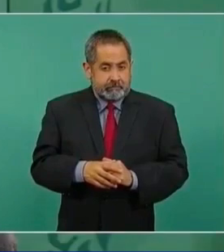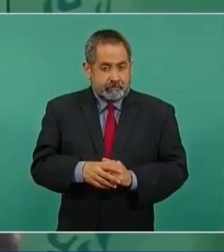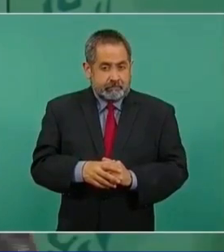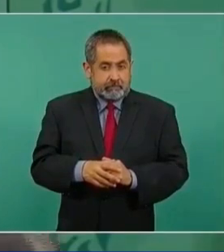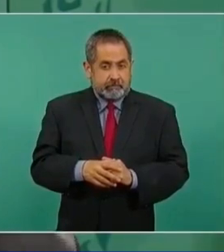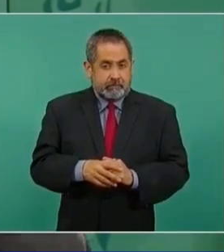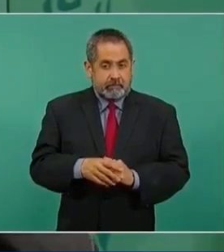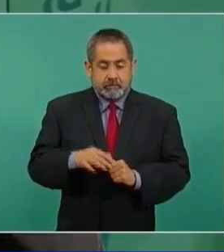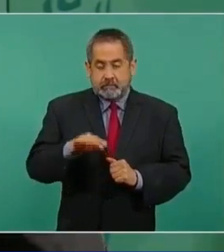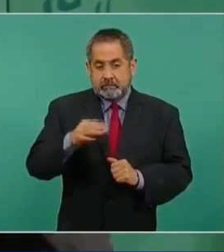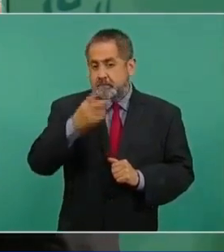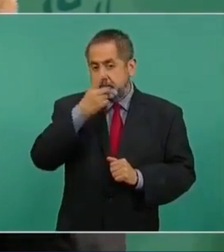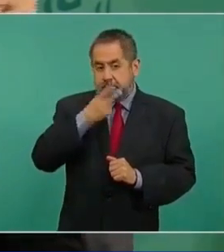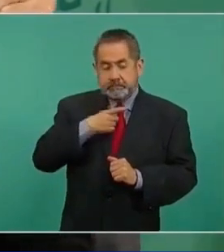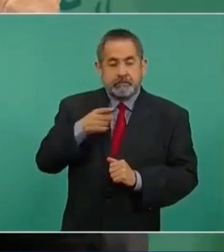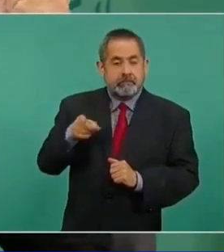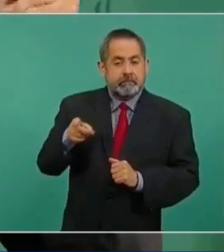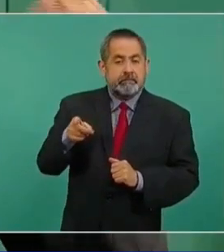me dice,